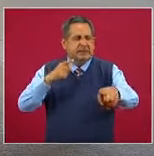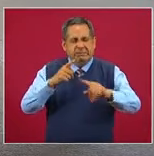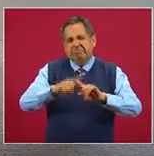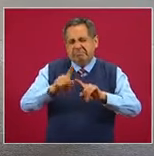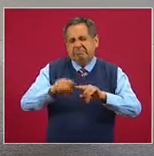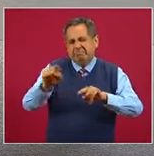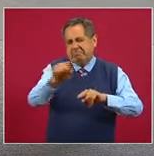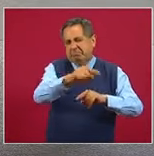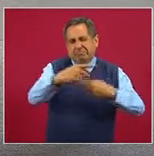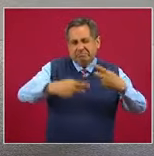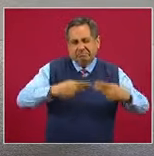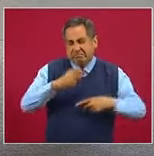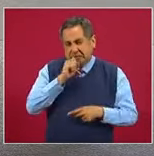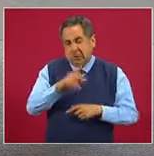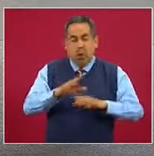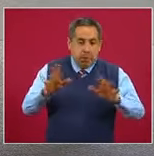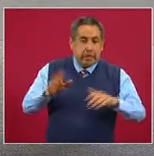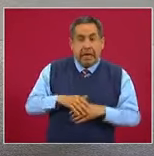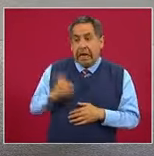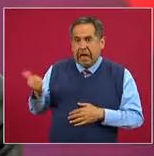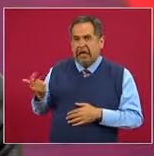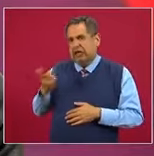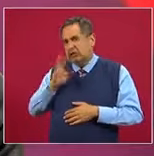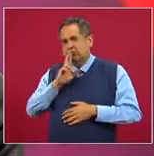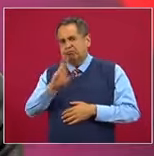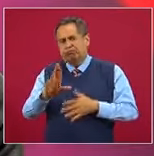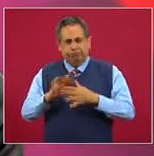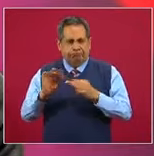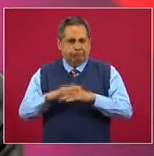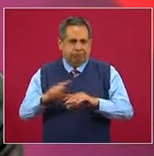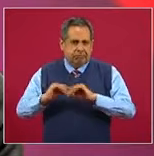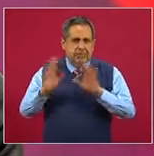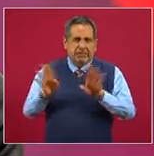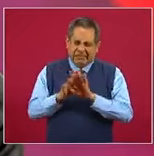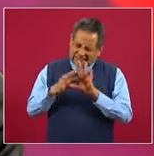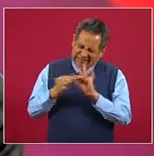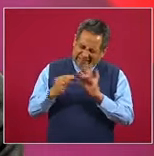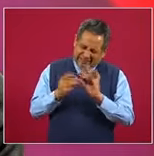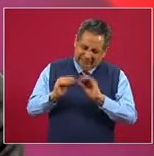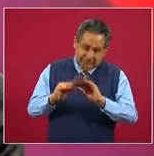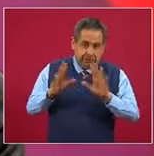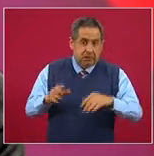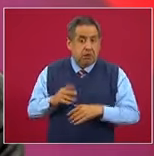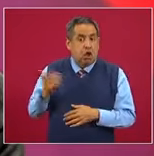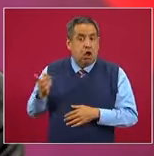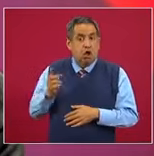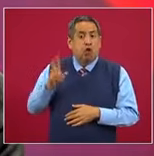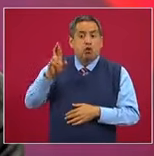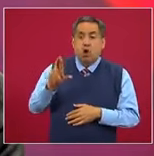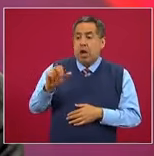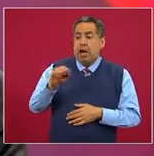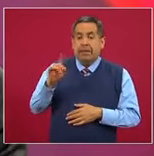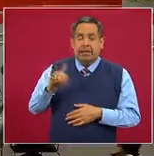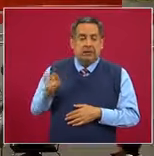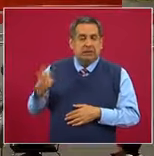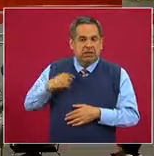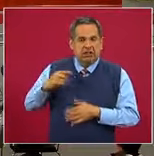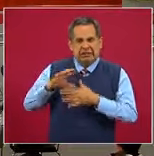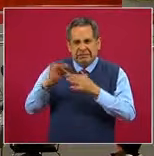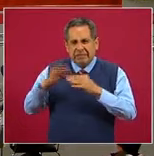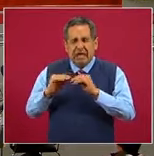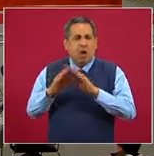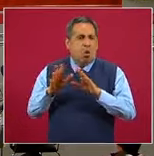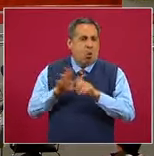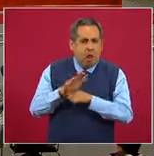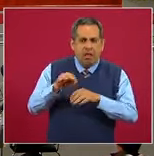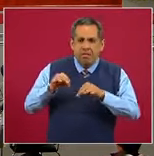varias de ustedes. Y entonces aquí traemos la respuesta detallada. El doctor Ramírez nos va a explicar qué